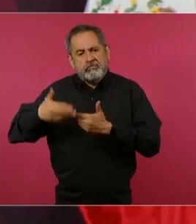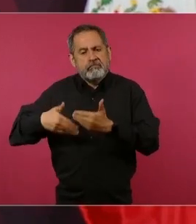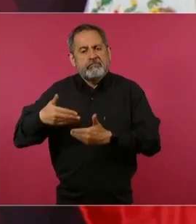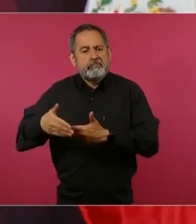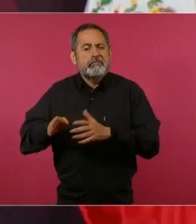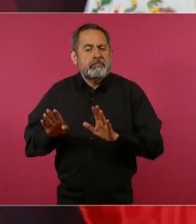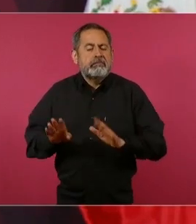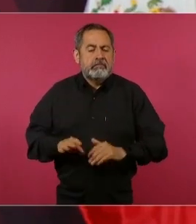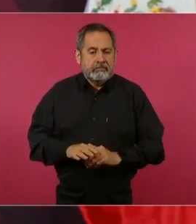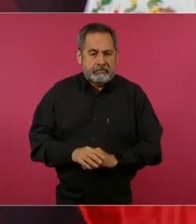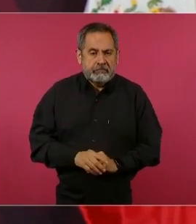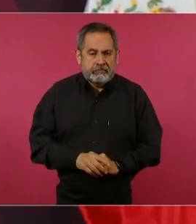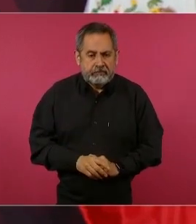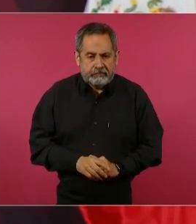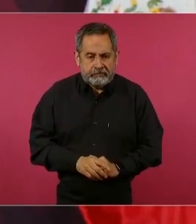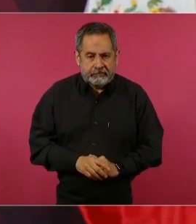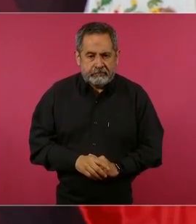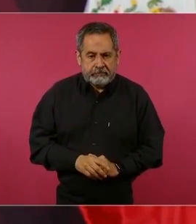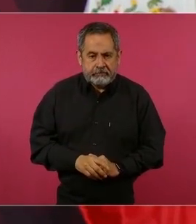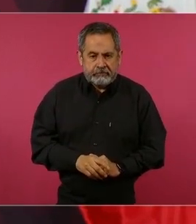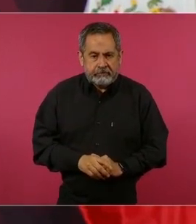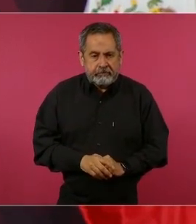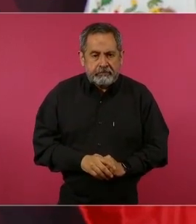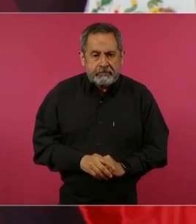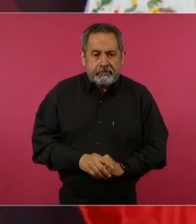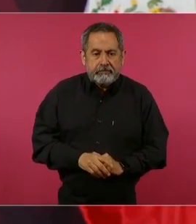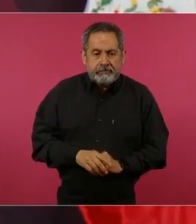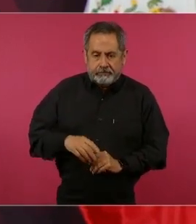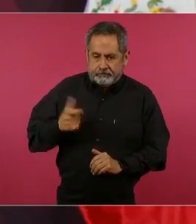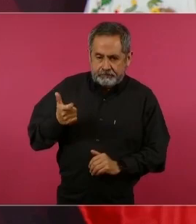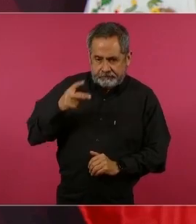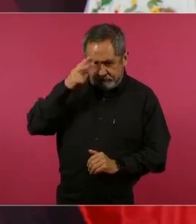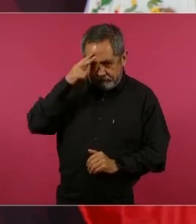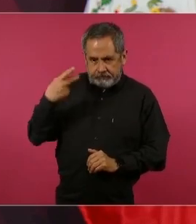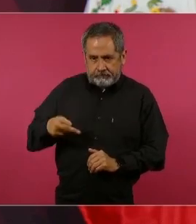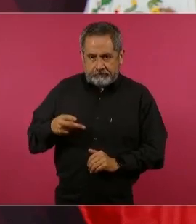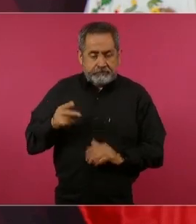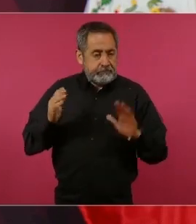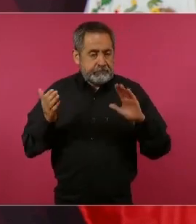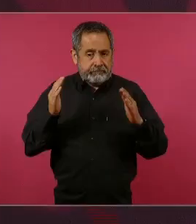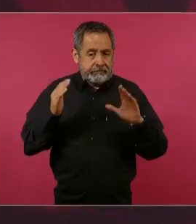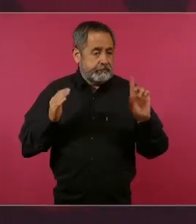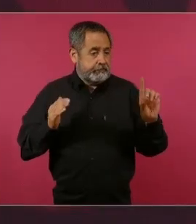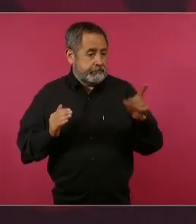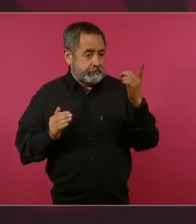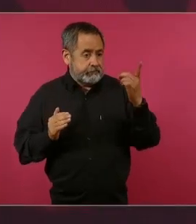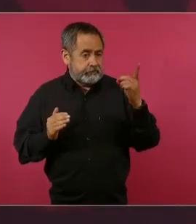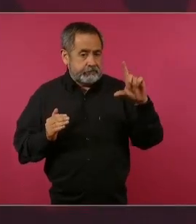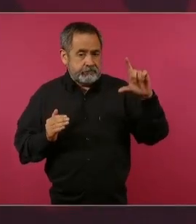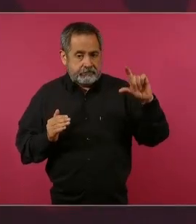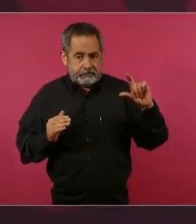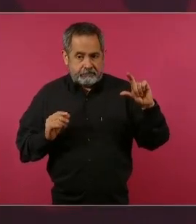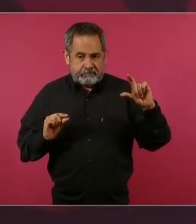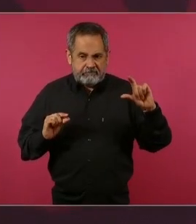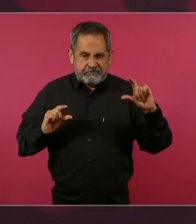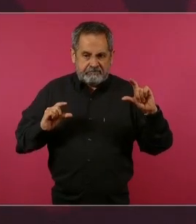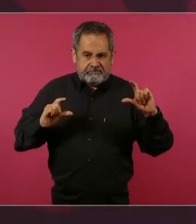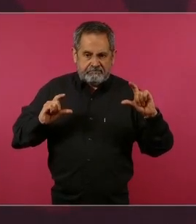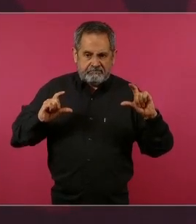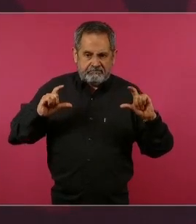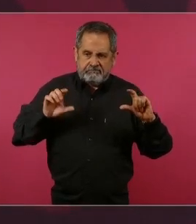la moneda con relación al dólar,